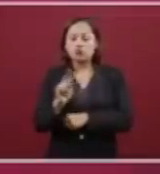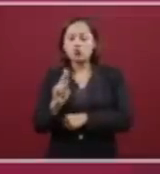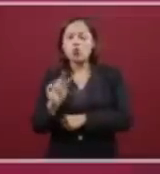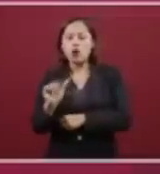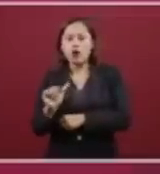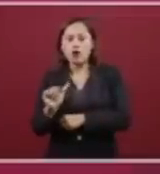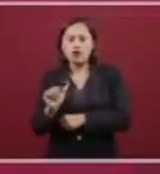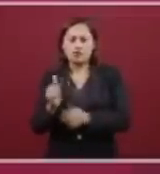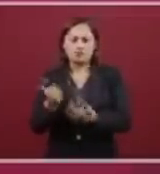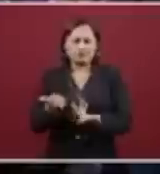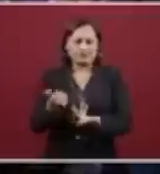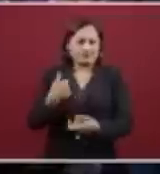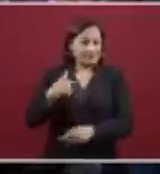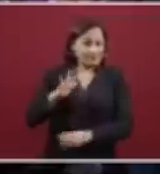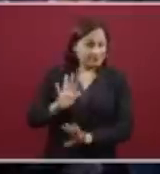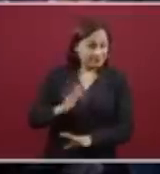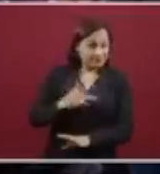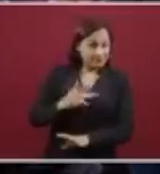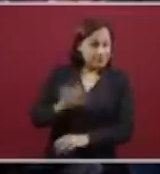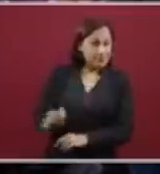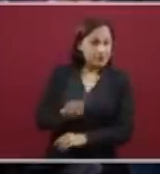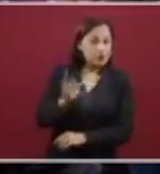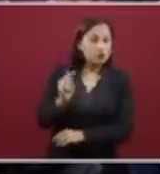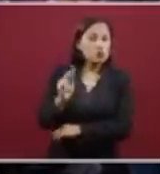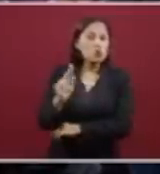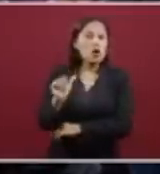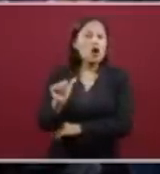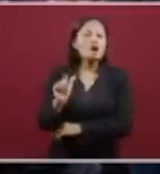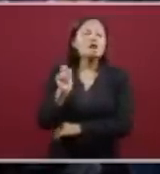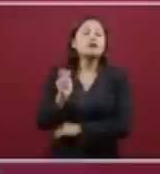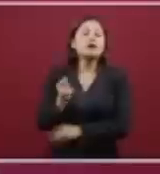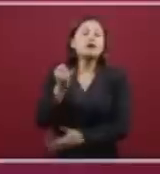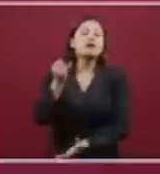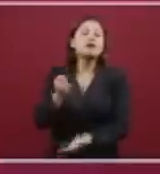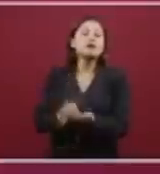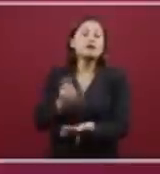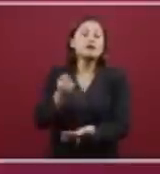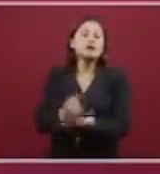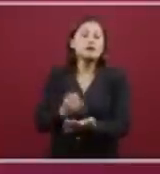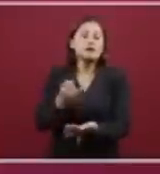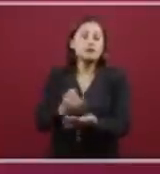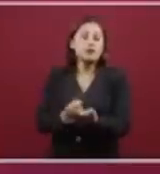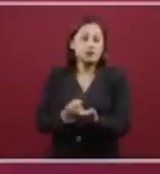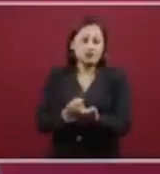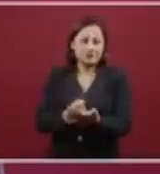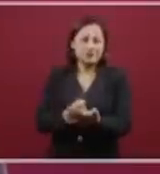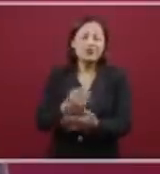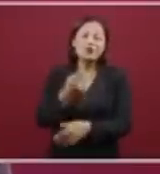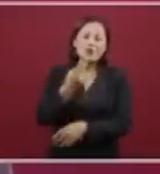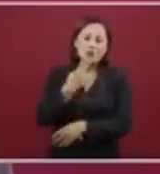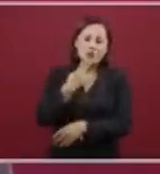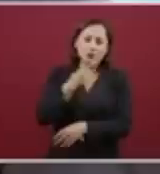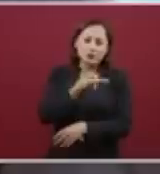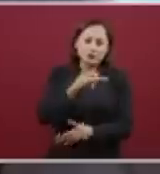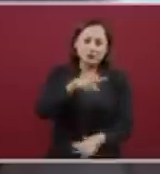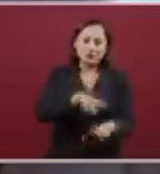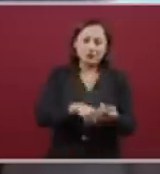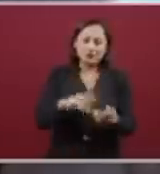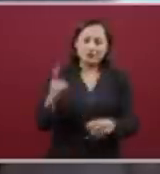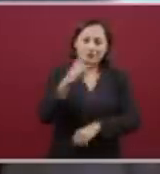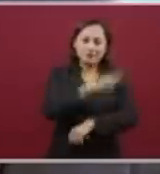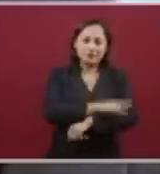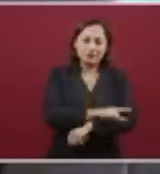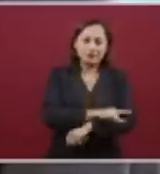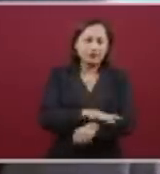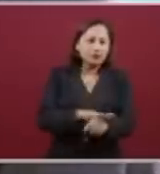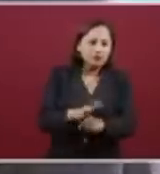la actúa es una tarifa por uso del aeropuerto un uso de cual aeropuerto un aeropuerto del estado o sea es